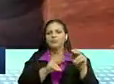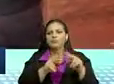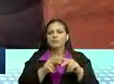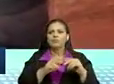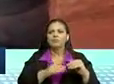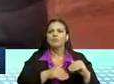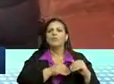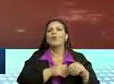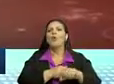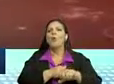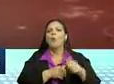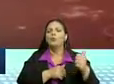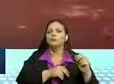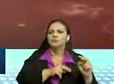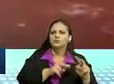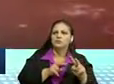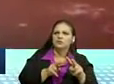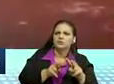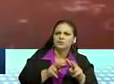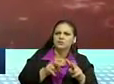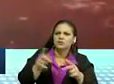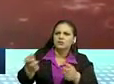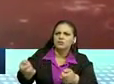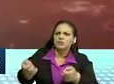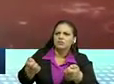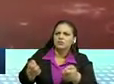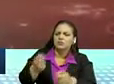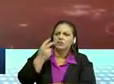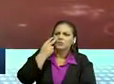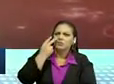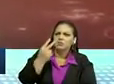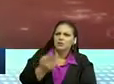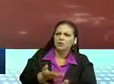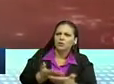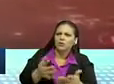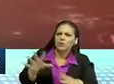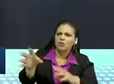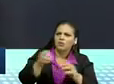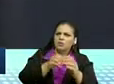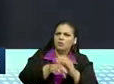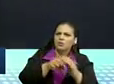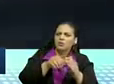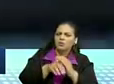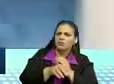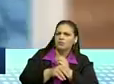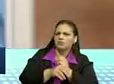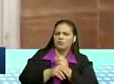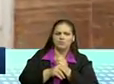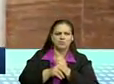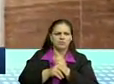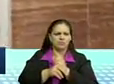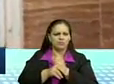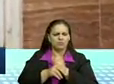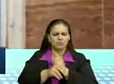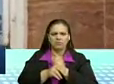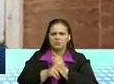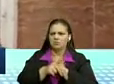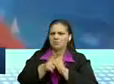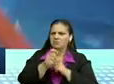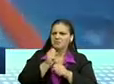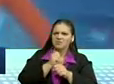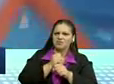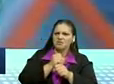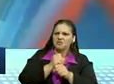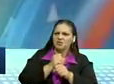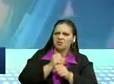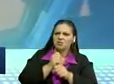Así Pernos, es. ¿Qué dice ahí? Volante, tornillo. Ah, no, pues el señor no tiene negocio en ningún lugar. No vemos que nadie sale a trabajar y